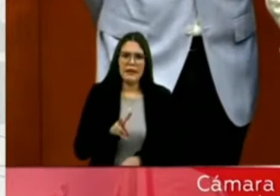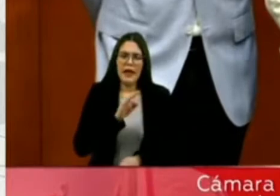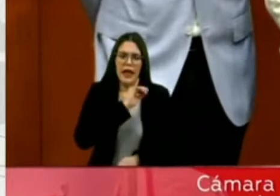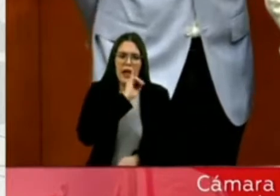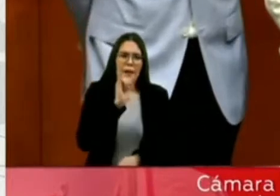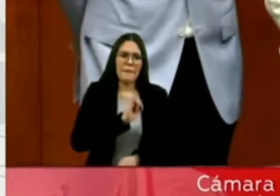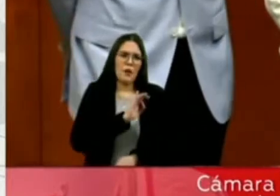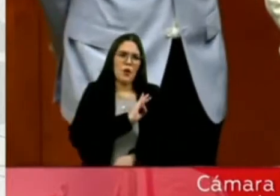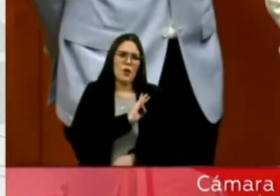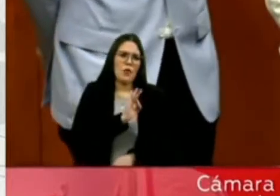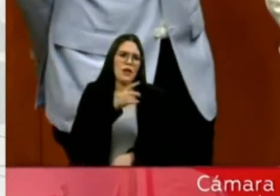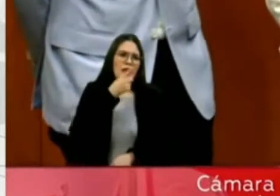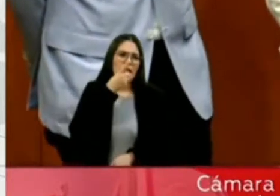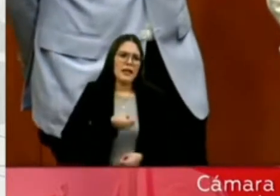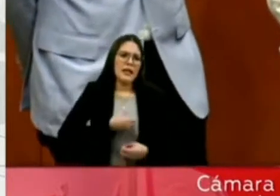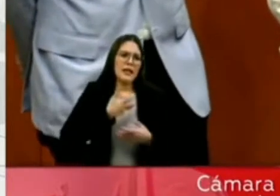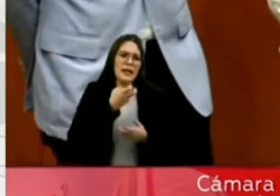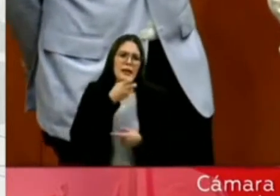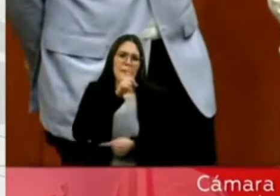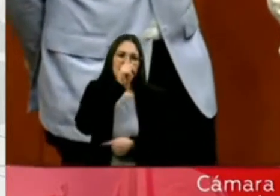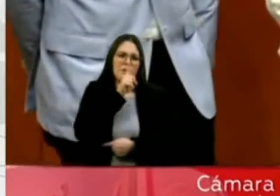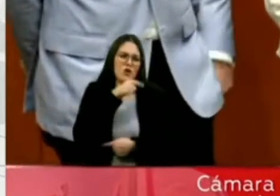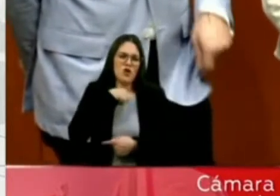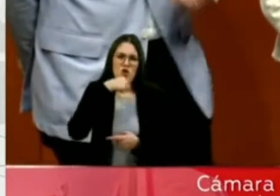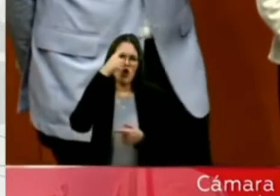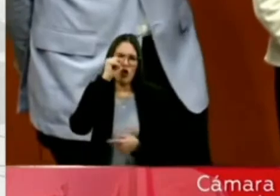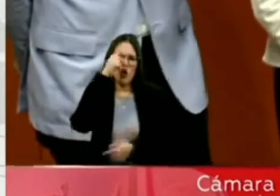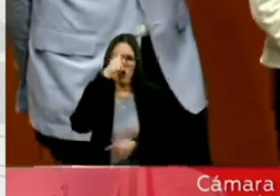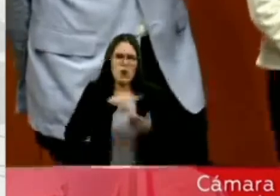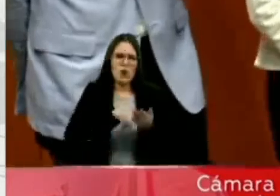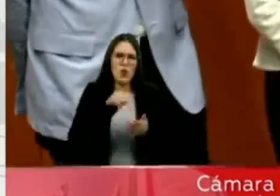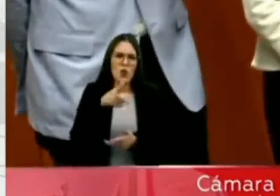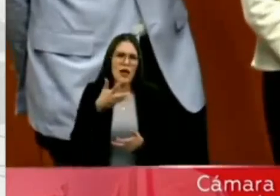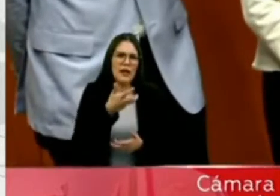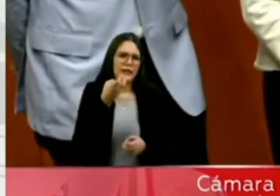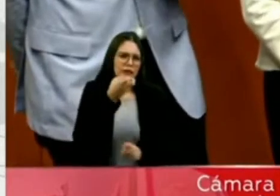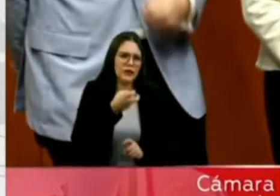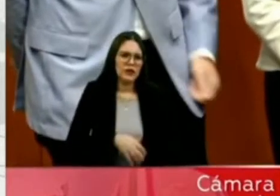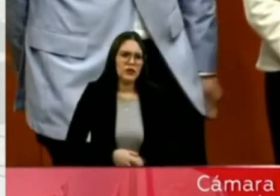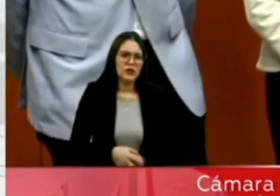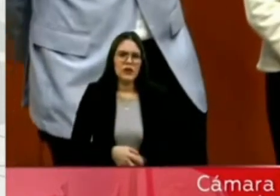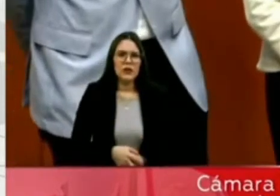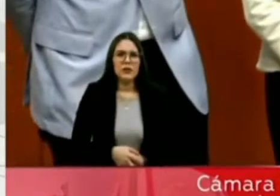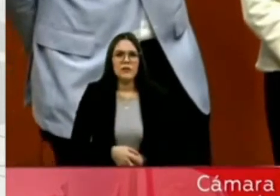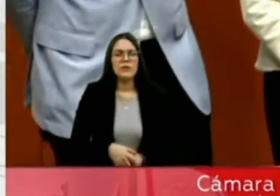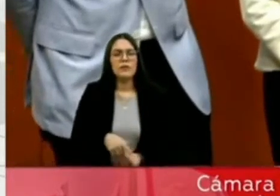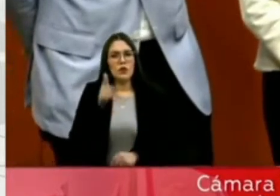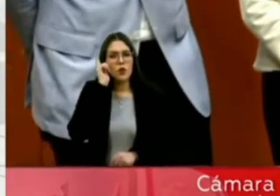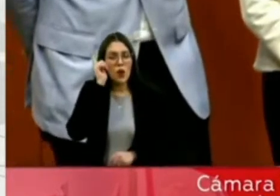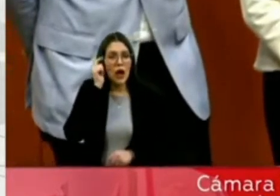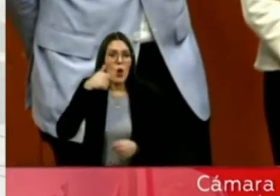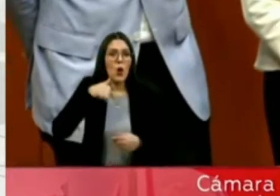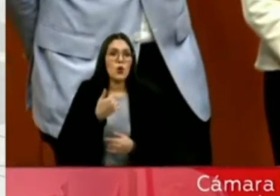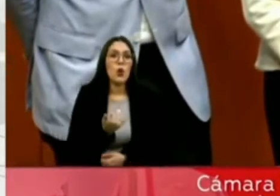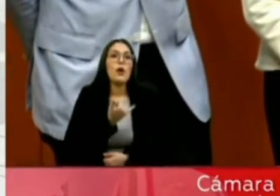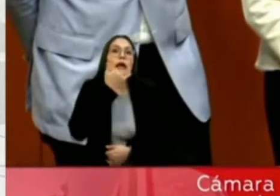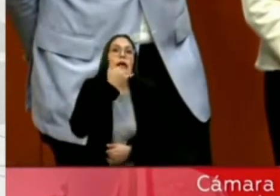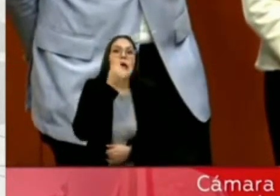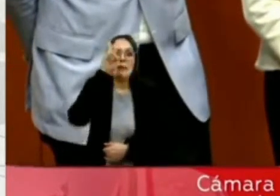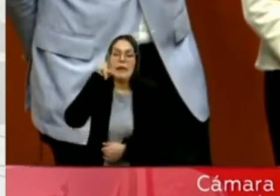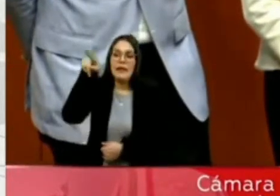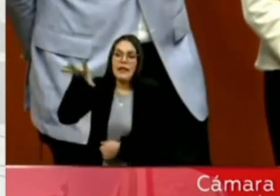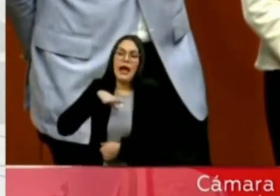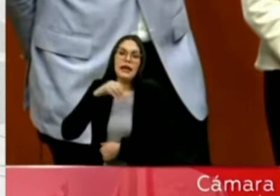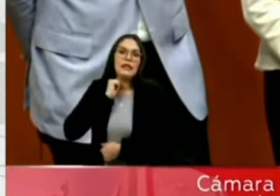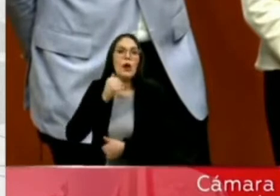pronunciar una mentira de este tamaño. Y repito, no agradecería nada más que estar equivocado y que el senador esté en libertad.